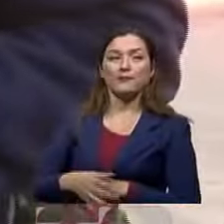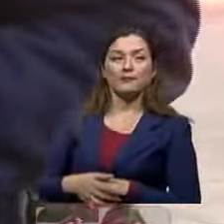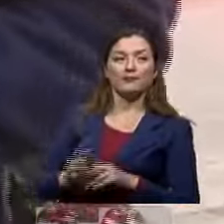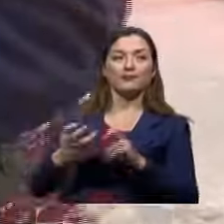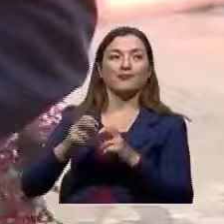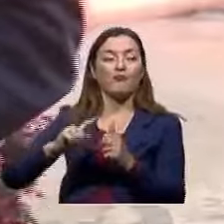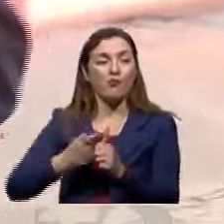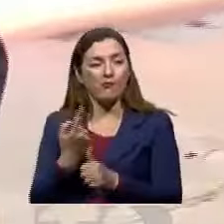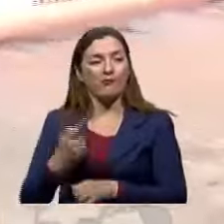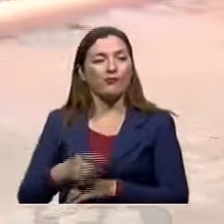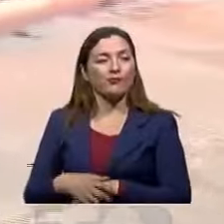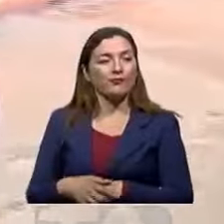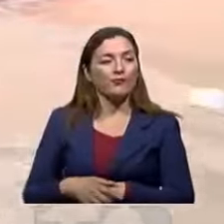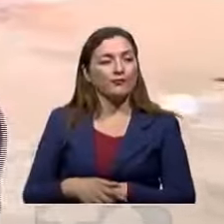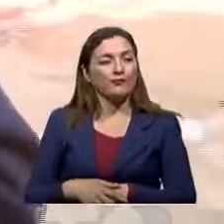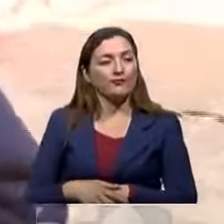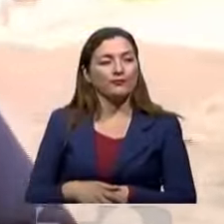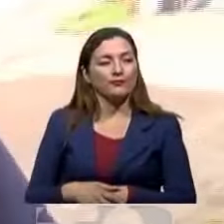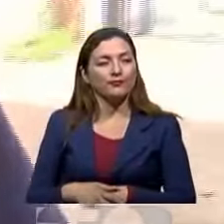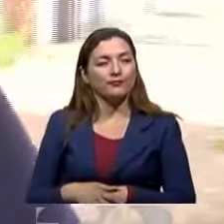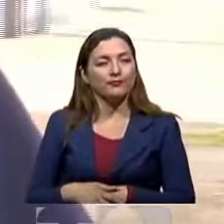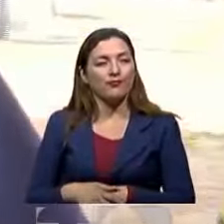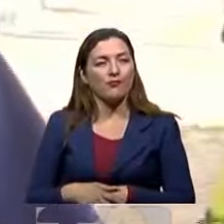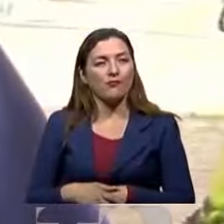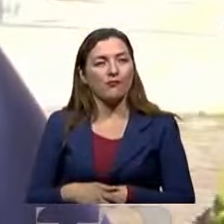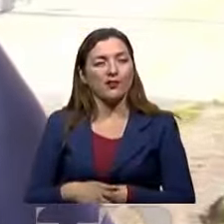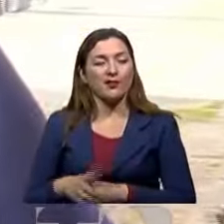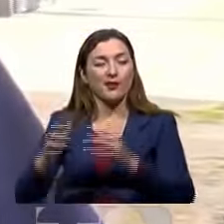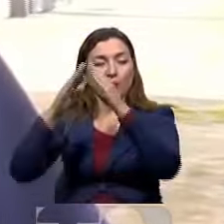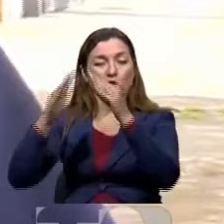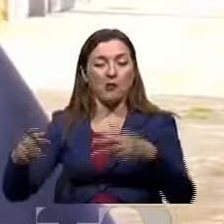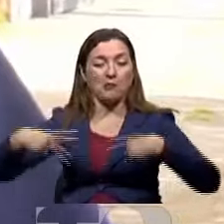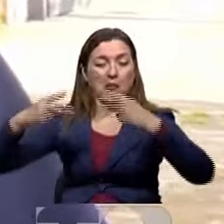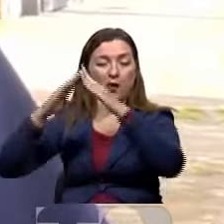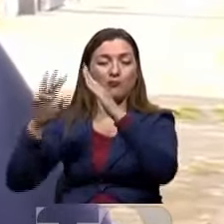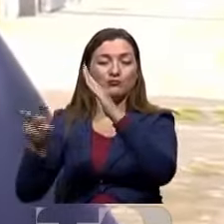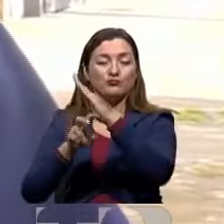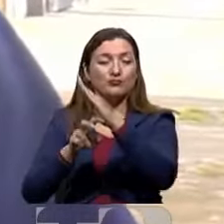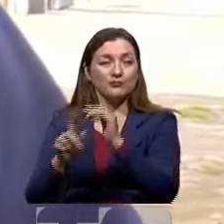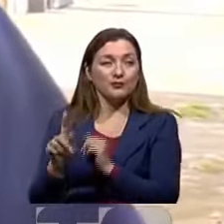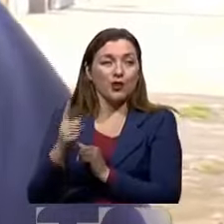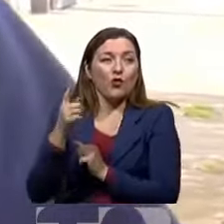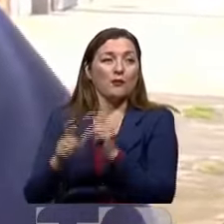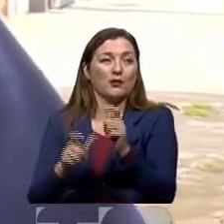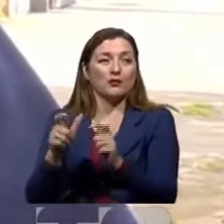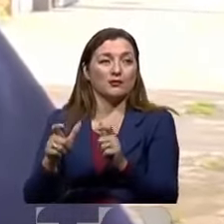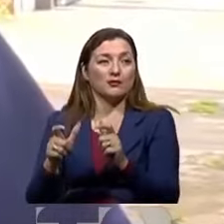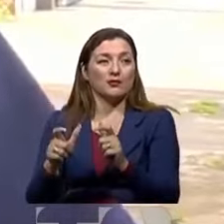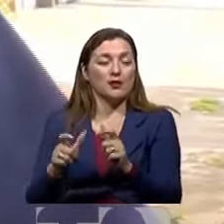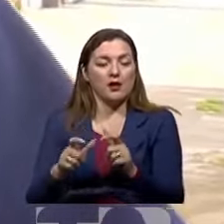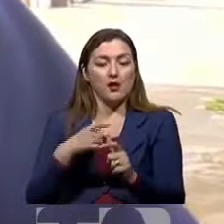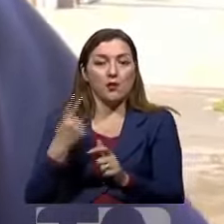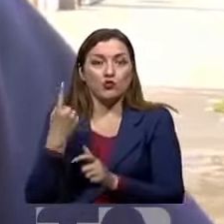problema principal es que uno de los propietarios de la vivienda es el más afectado, ya que es la persona que únicamente recoge los restos de basura que se generan